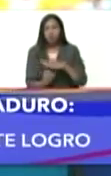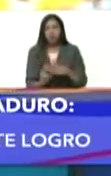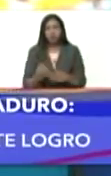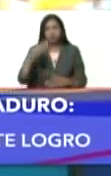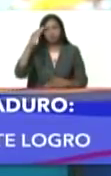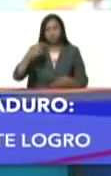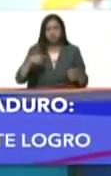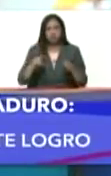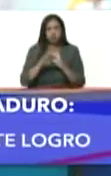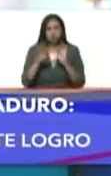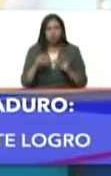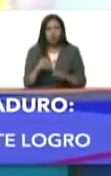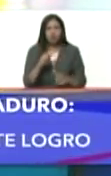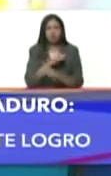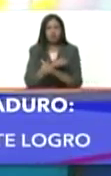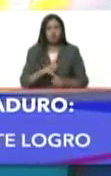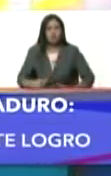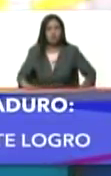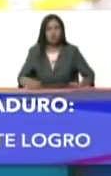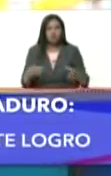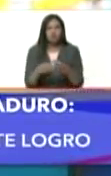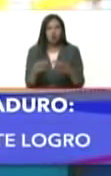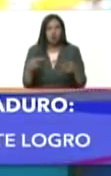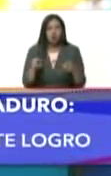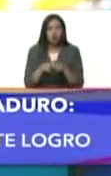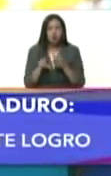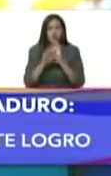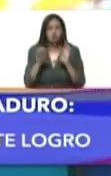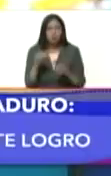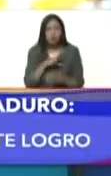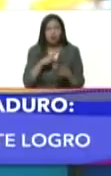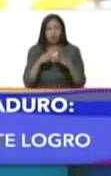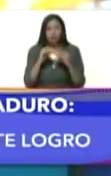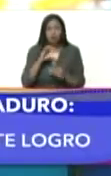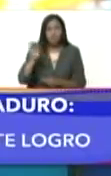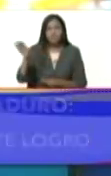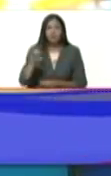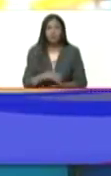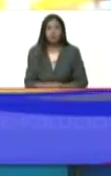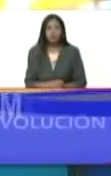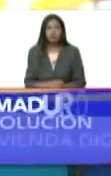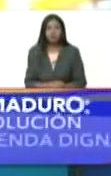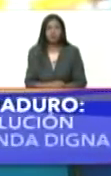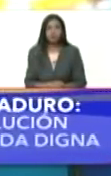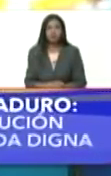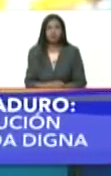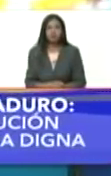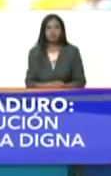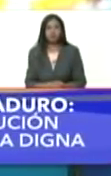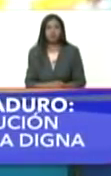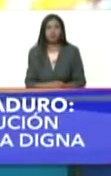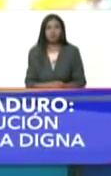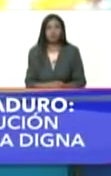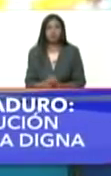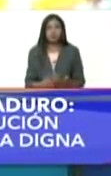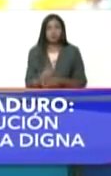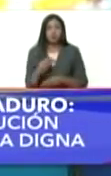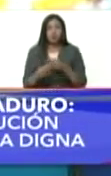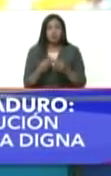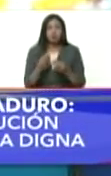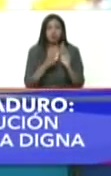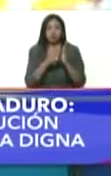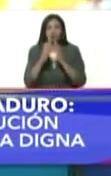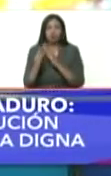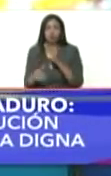disciplinados de la Fuerza Armada Nacional Bolivariana en todo el país. Y además, haciendo las coordinaciones,